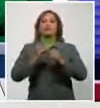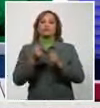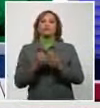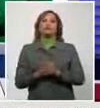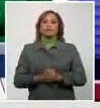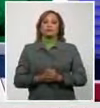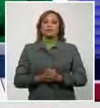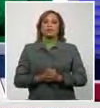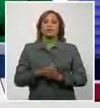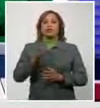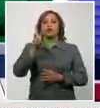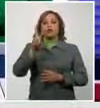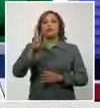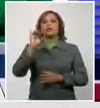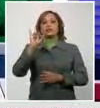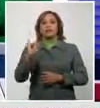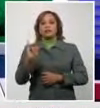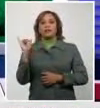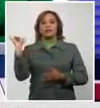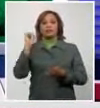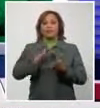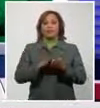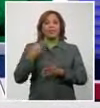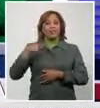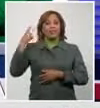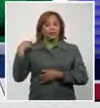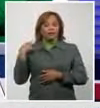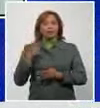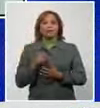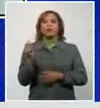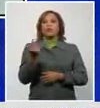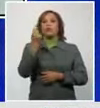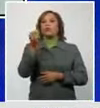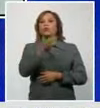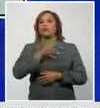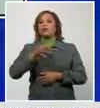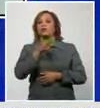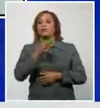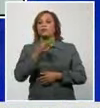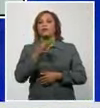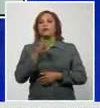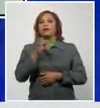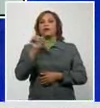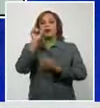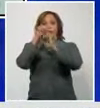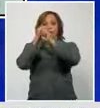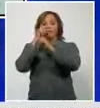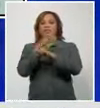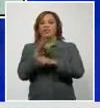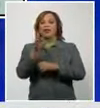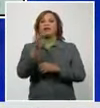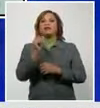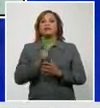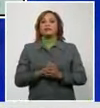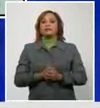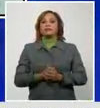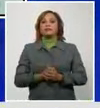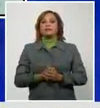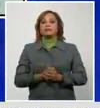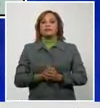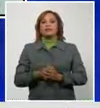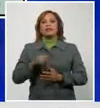Los 36 importados del día de ayer, uno es del municipio Viñales en Pinar del Río, 10 son de